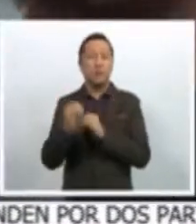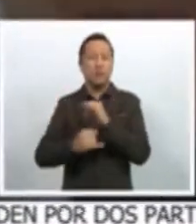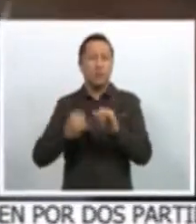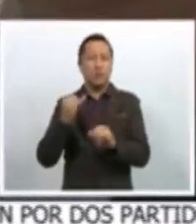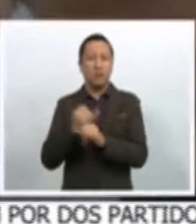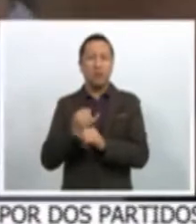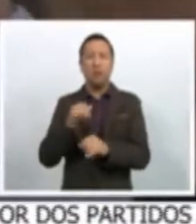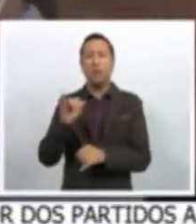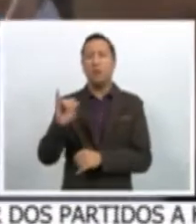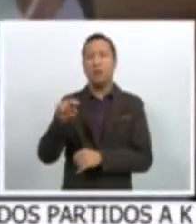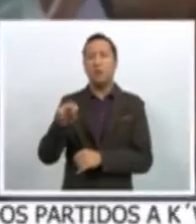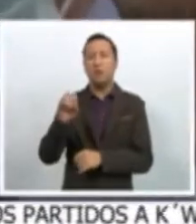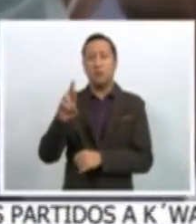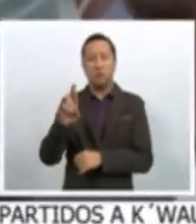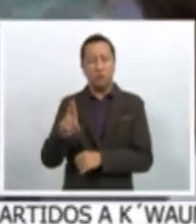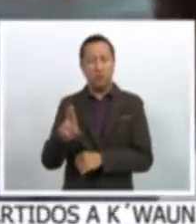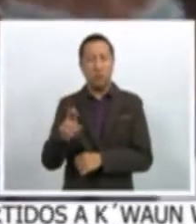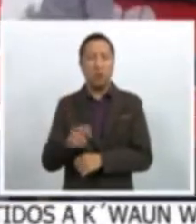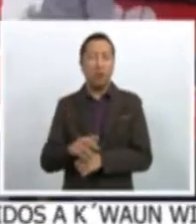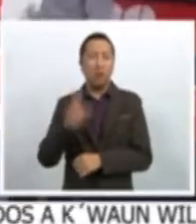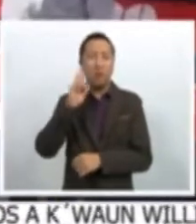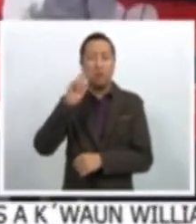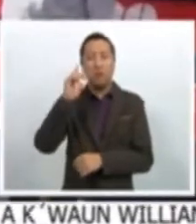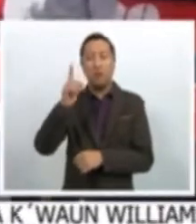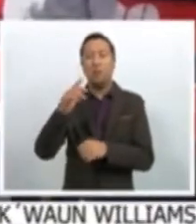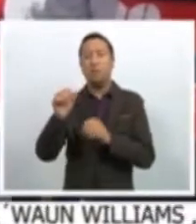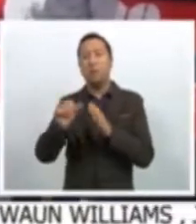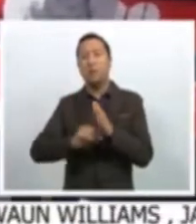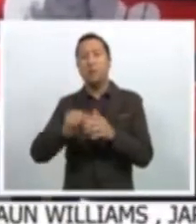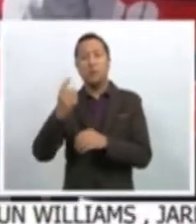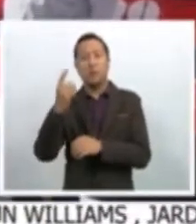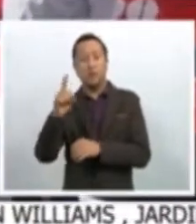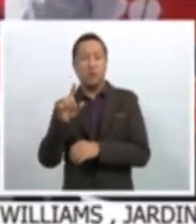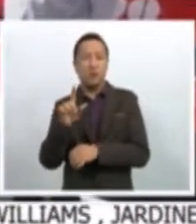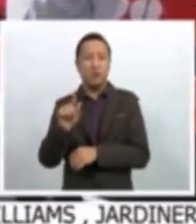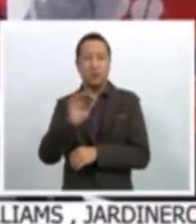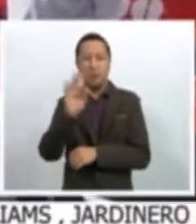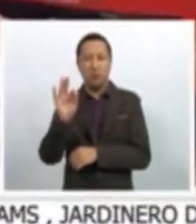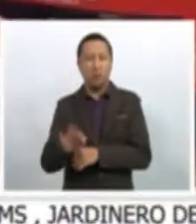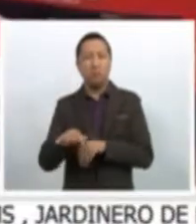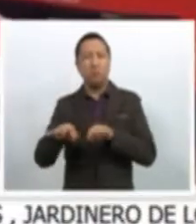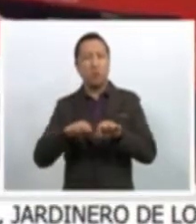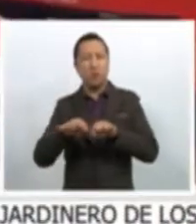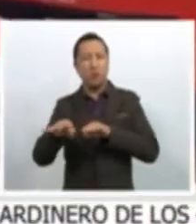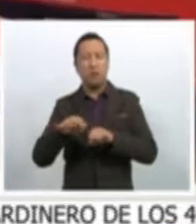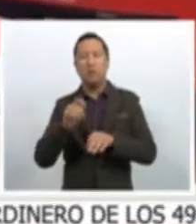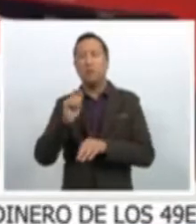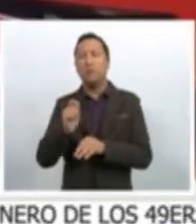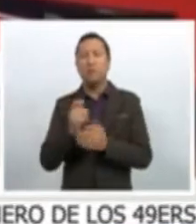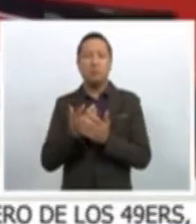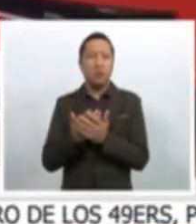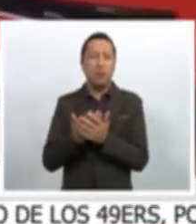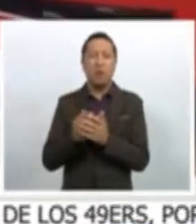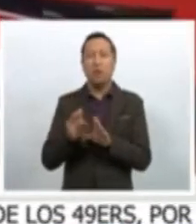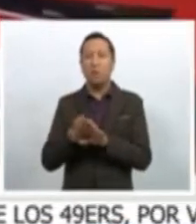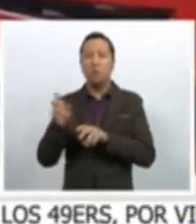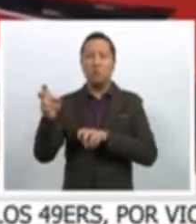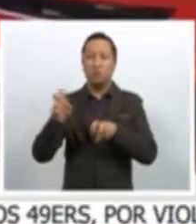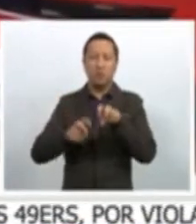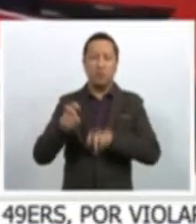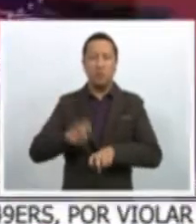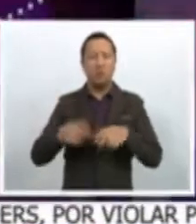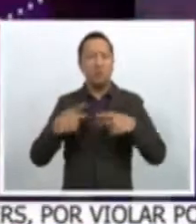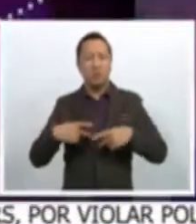en que para el mes de diciembre puedan operar a un 70% de frecuencia, lo que implica intervalos de espera menos prolongados para los